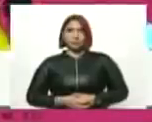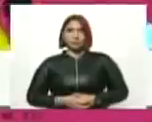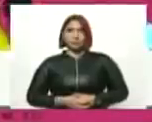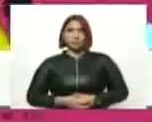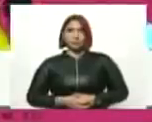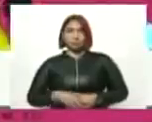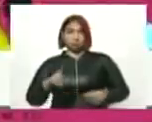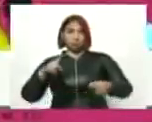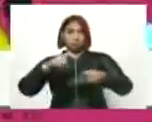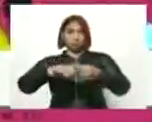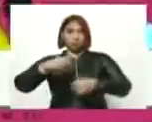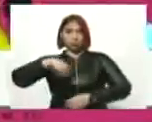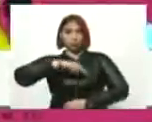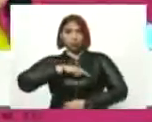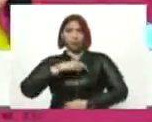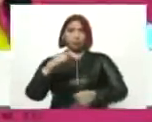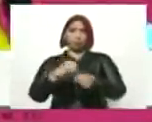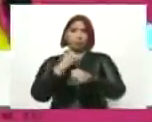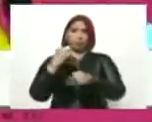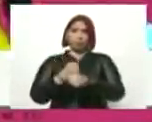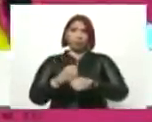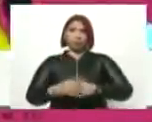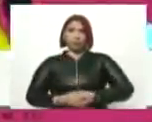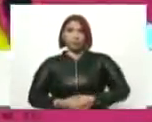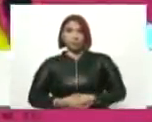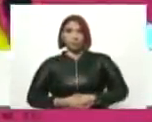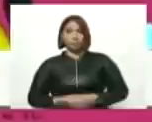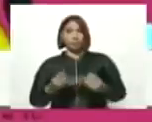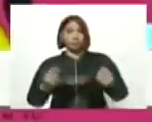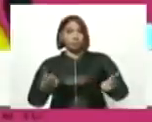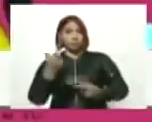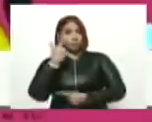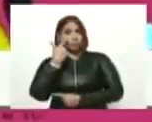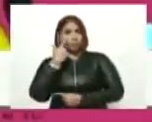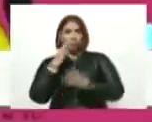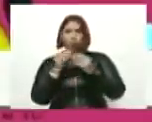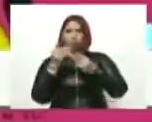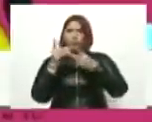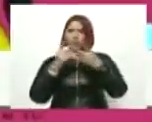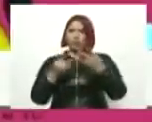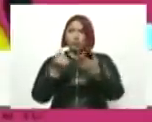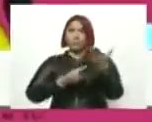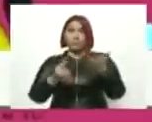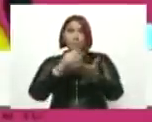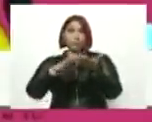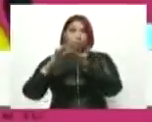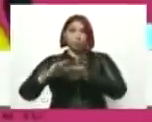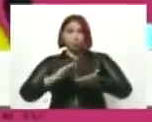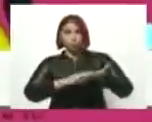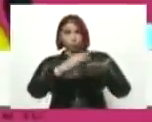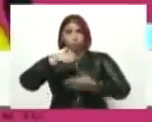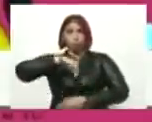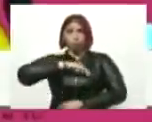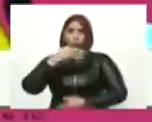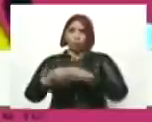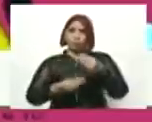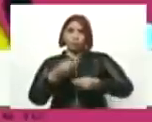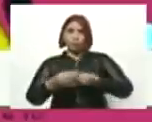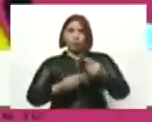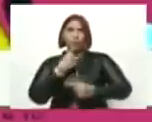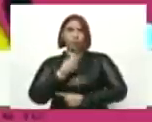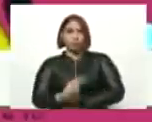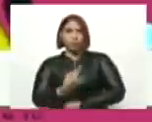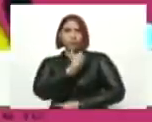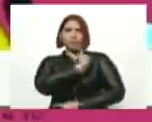Es parte de nuestro trabajo. Estar pendiente de todos los detalles. El mapa de soluciones lo hacemos nosotros. Ha planteado el